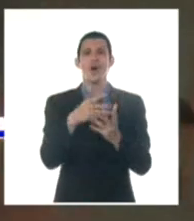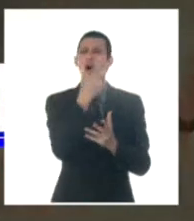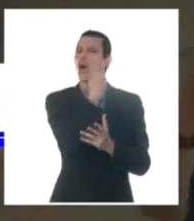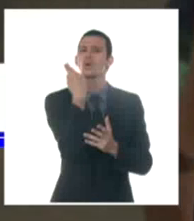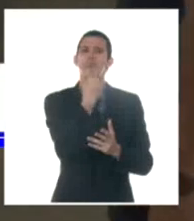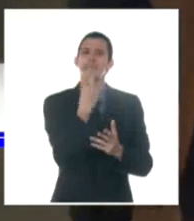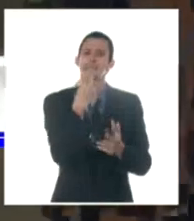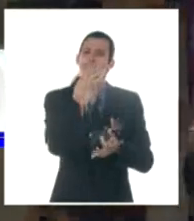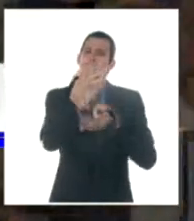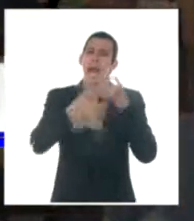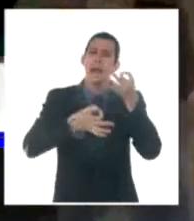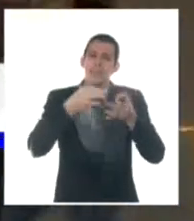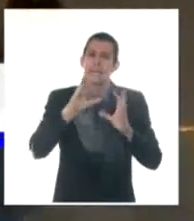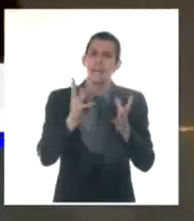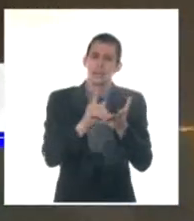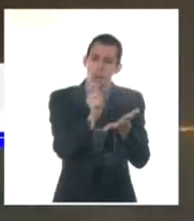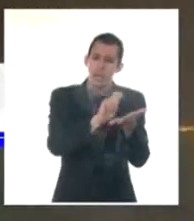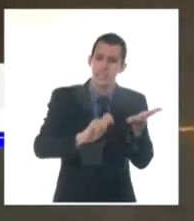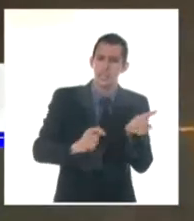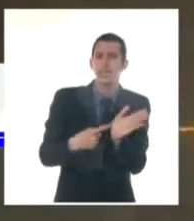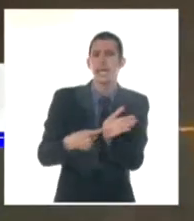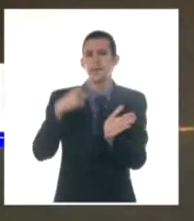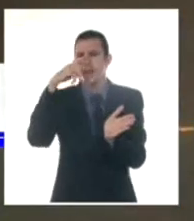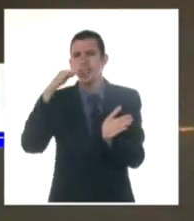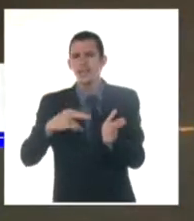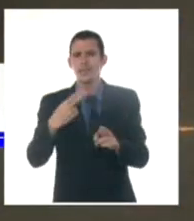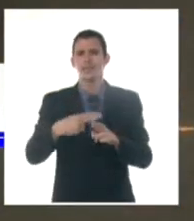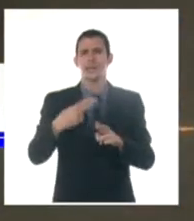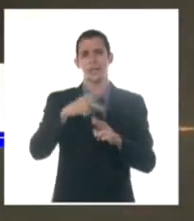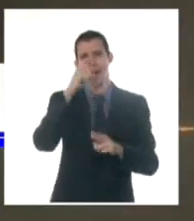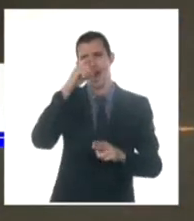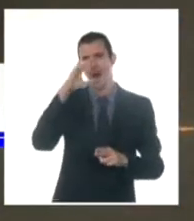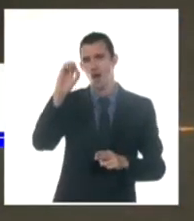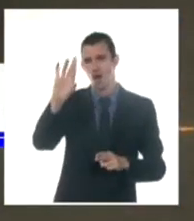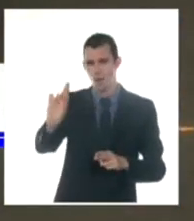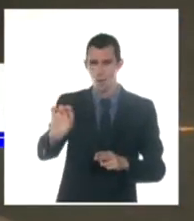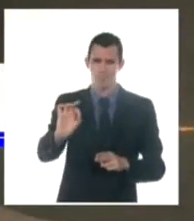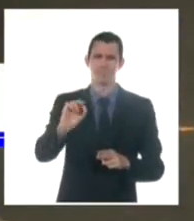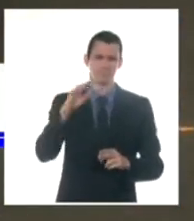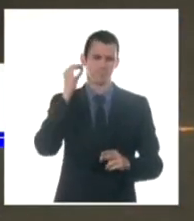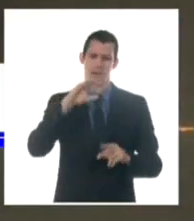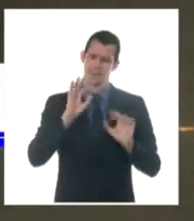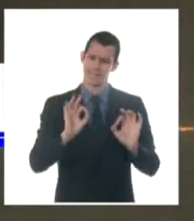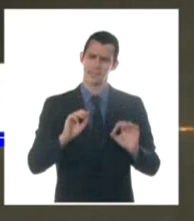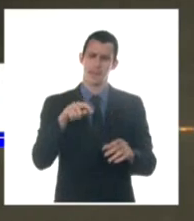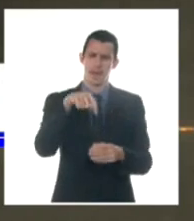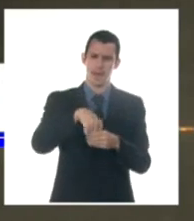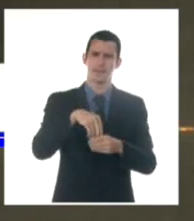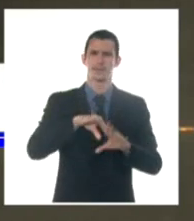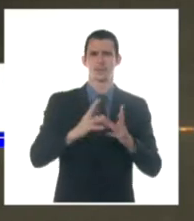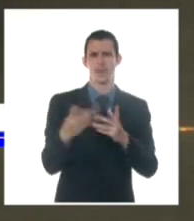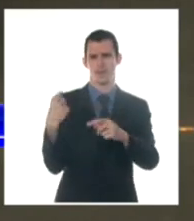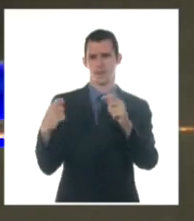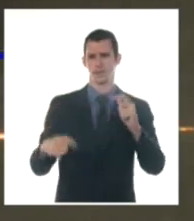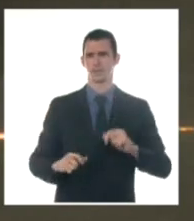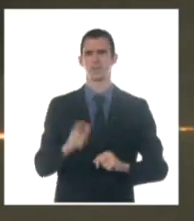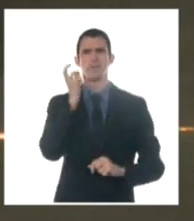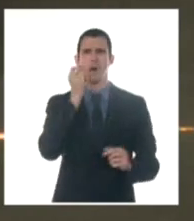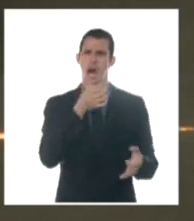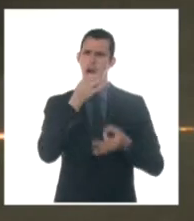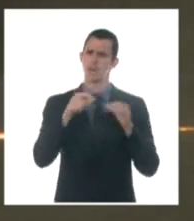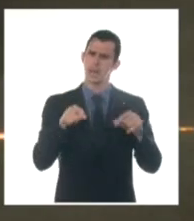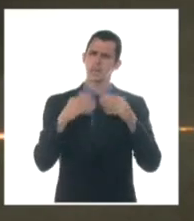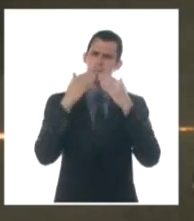servicios asociados al turismo cultural, a los servicios académicos y profesionales, de manera que esta feria ha sido también para